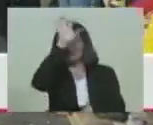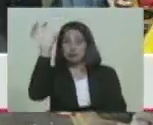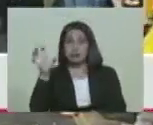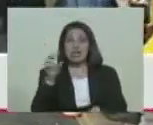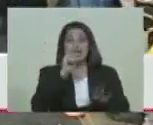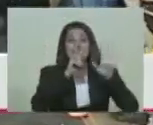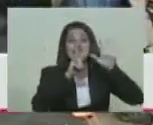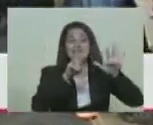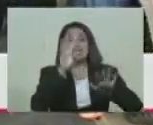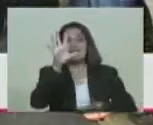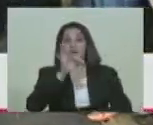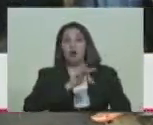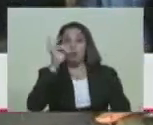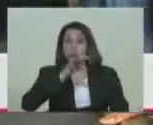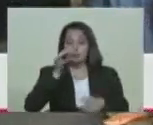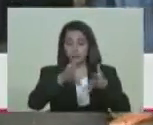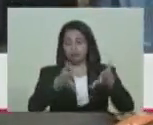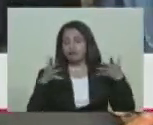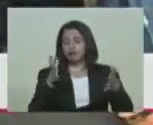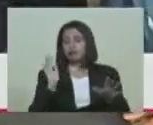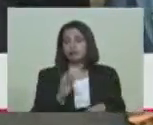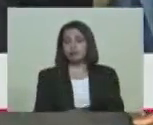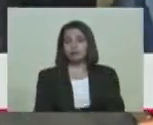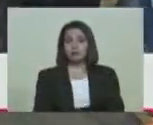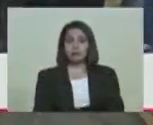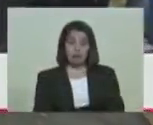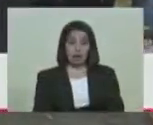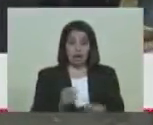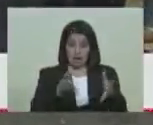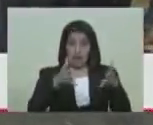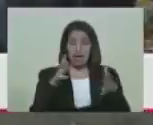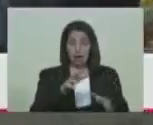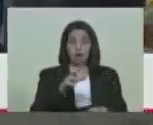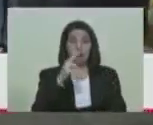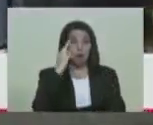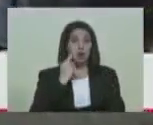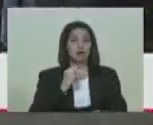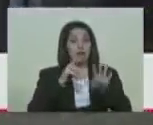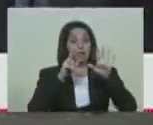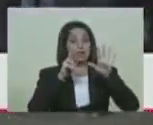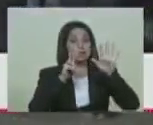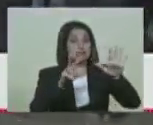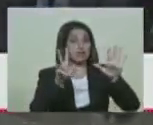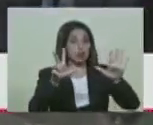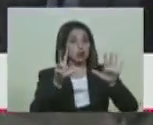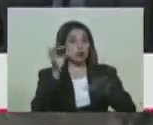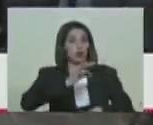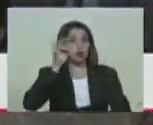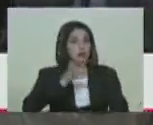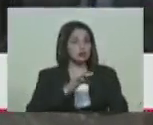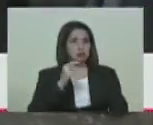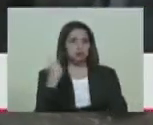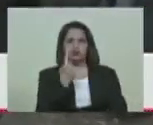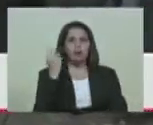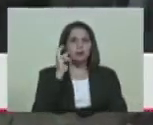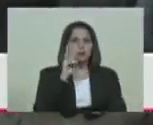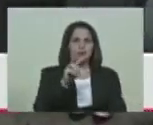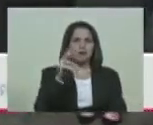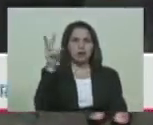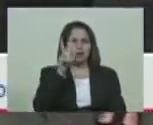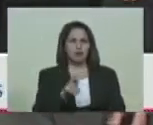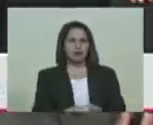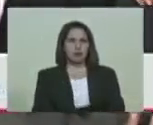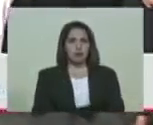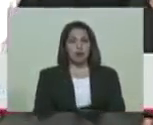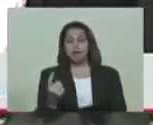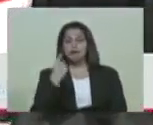75%. Y si ganamos Bolívar sería 78%. Eso solo se ve en Venezuela. Eso solo lo